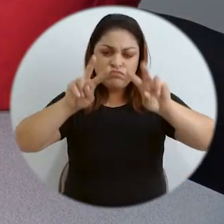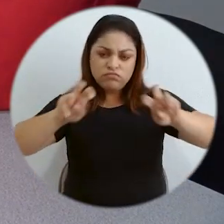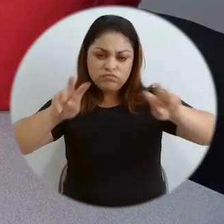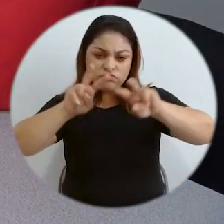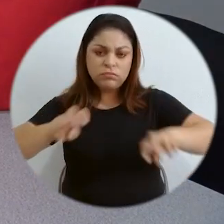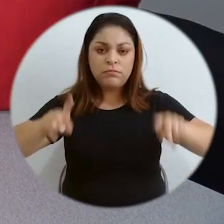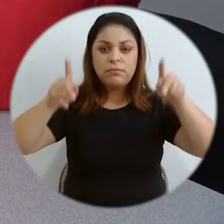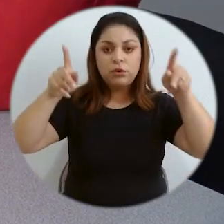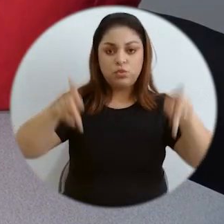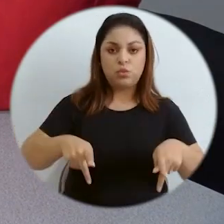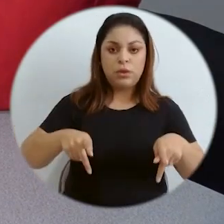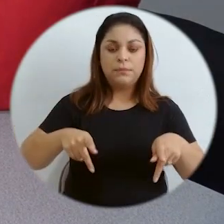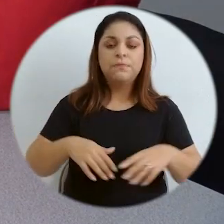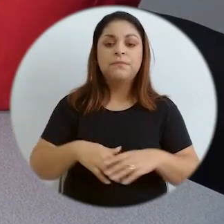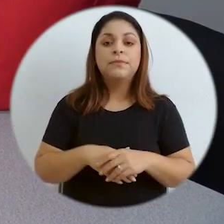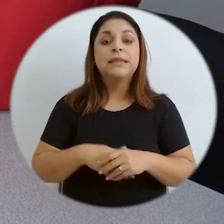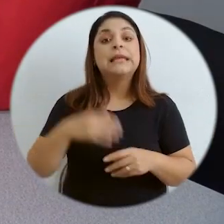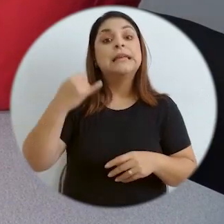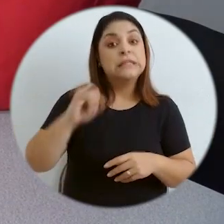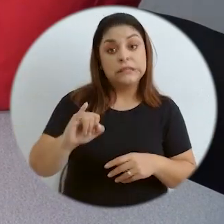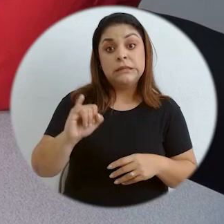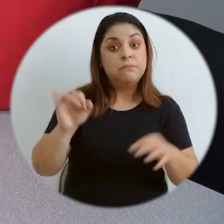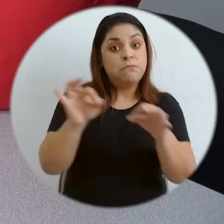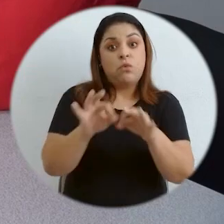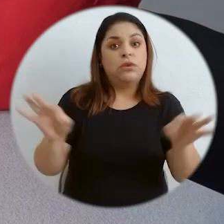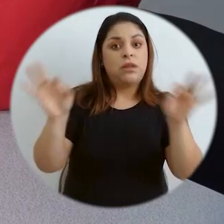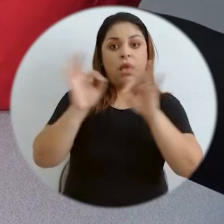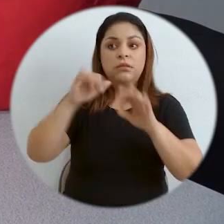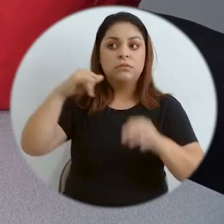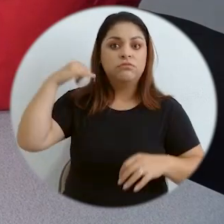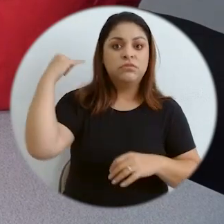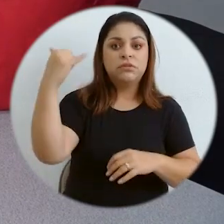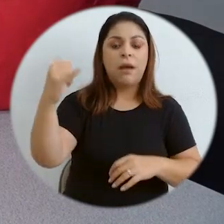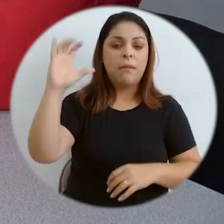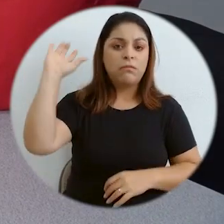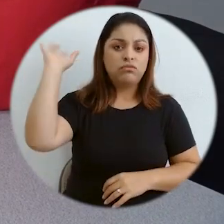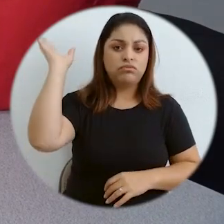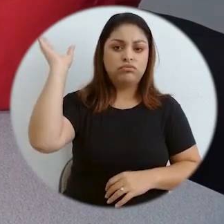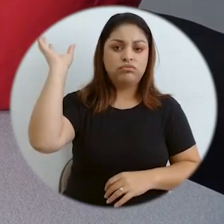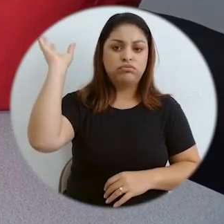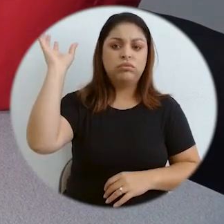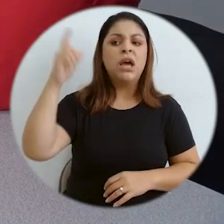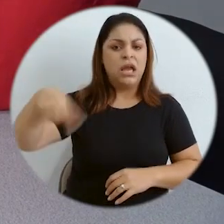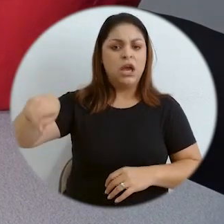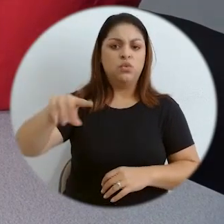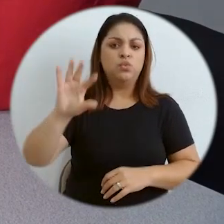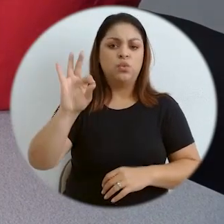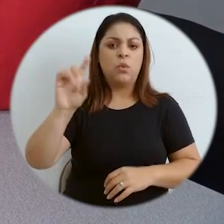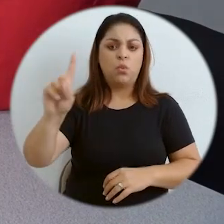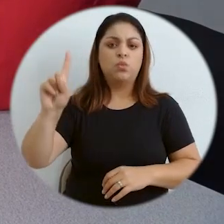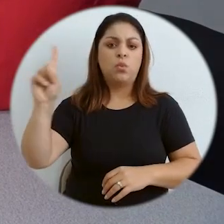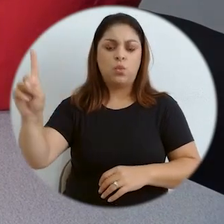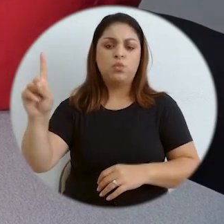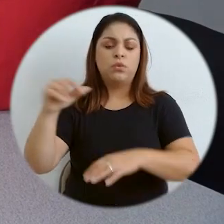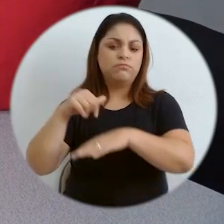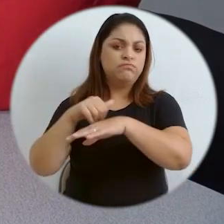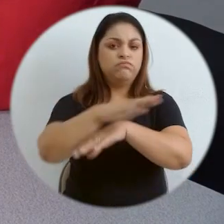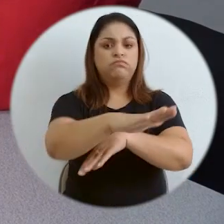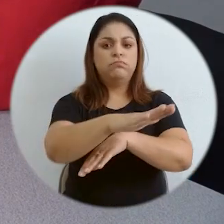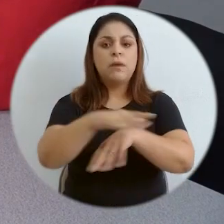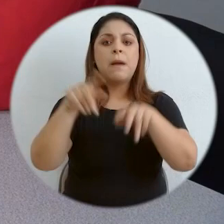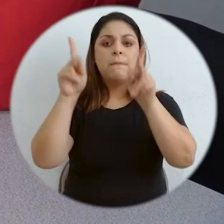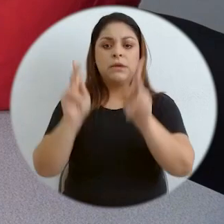de la persona, y si es necesario mandar a llamar una ambulancia, ¿verdad? Ellos se la mandan para que la persona pueda